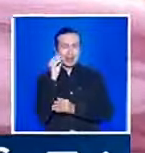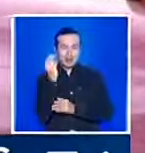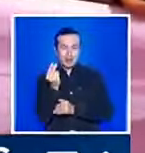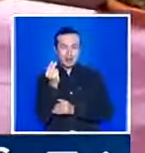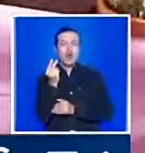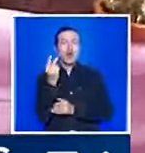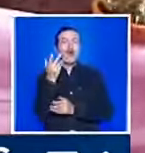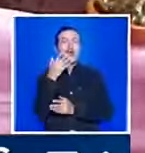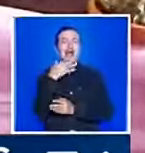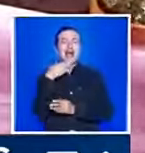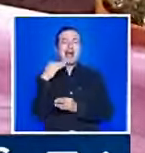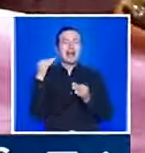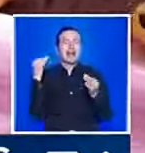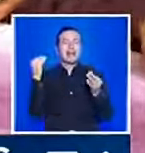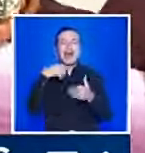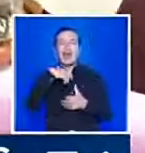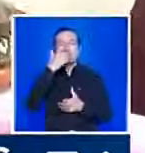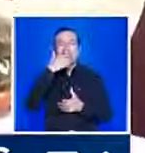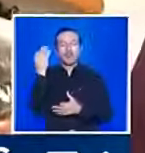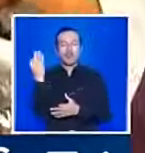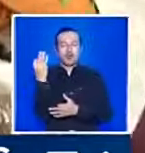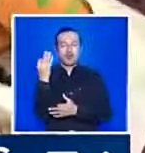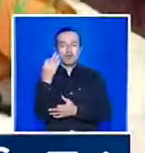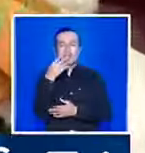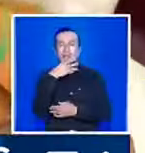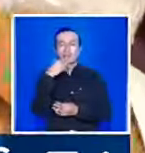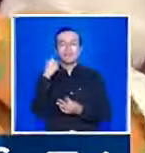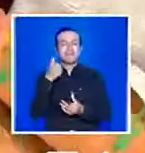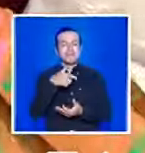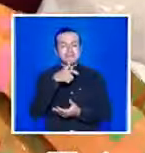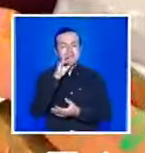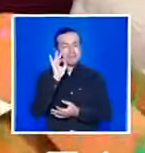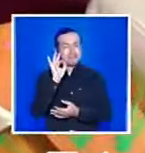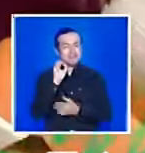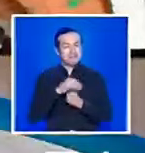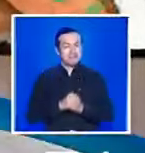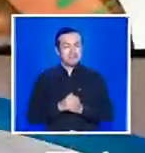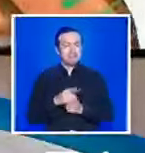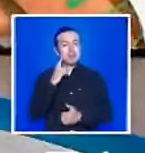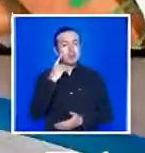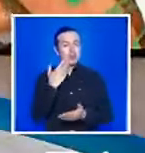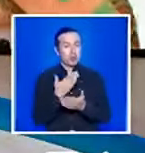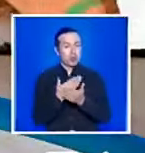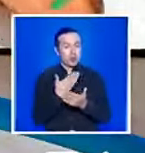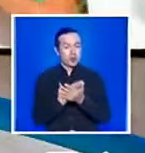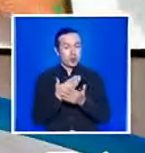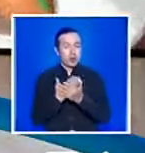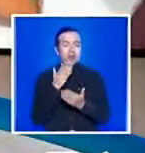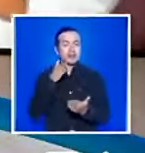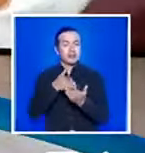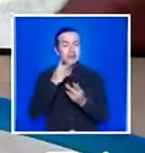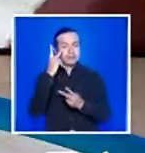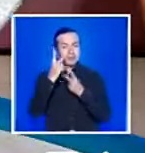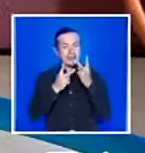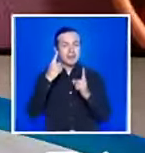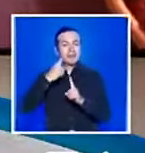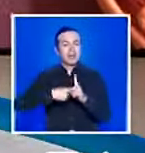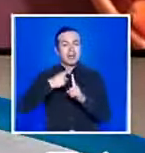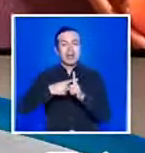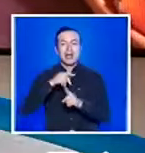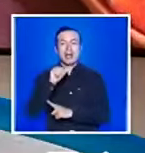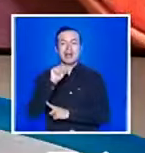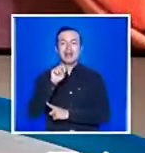morada tenga un sabor exquisito y no se fermente. Y eso nos consta a quienes hemos visitado el mercado Andalucía y el